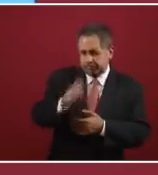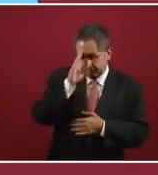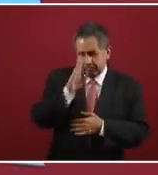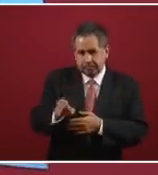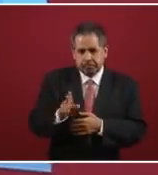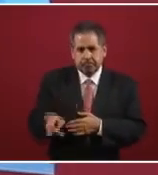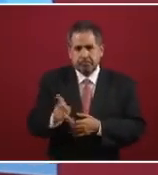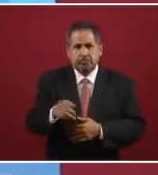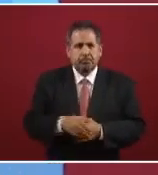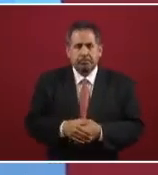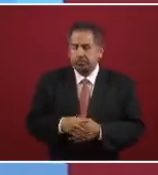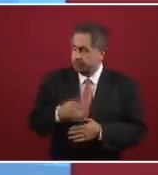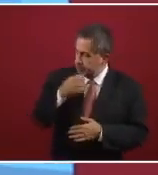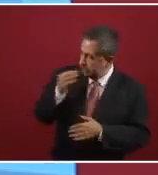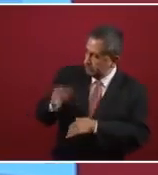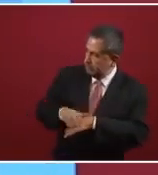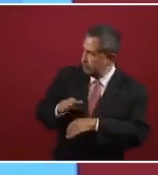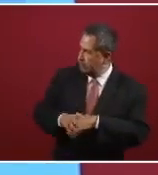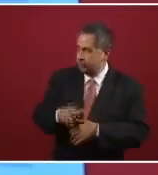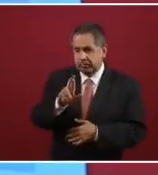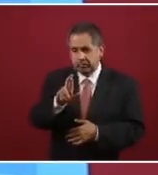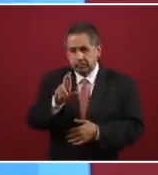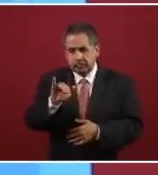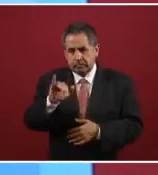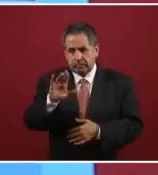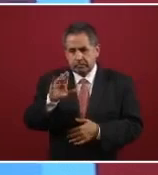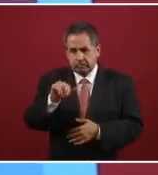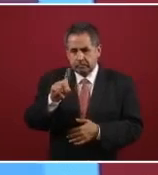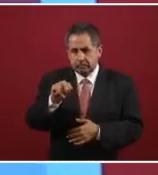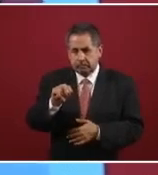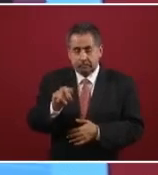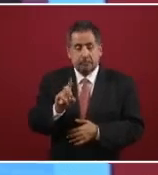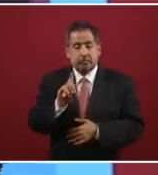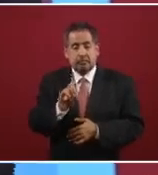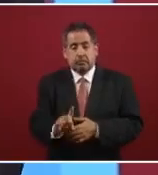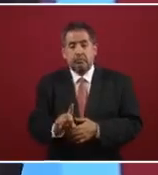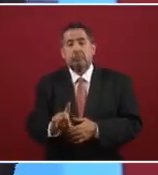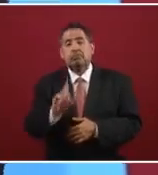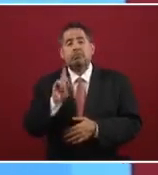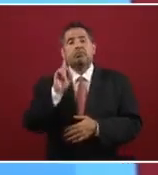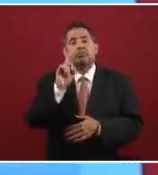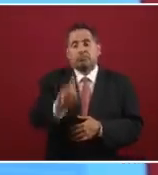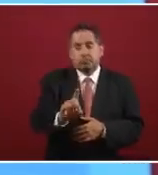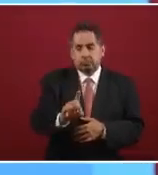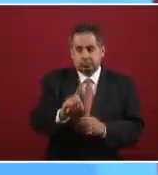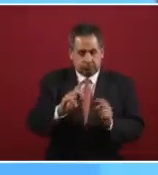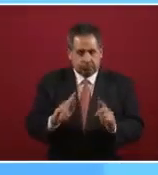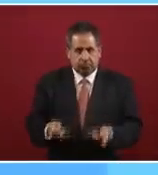le digo a ricardo que lo hagamos de este domingo en 8